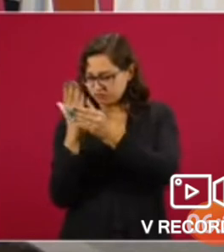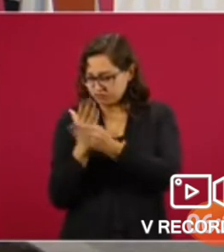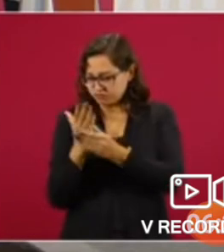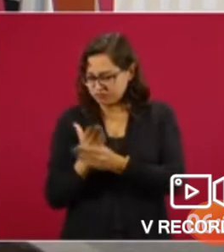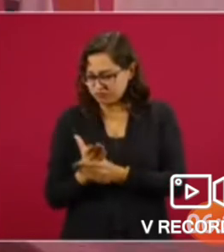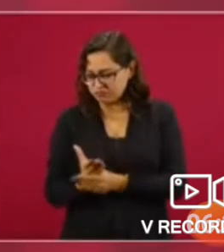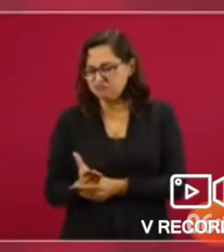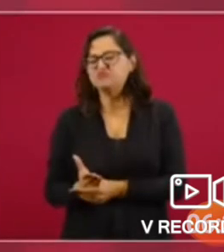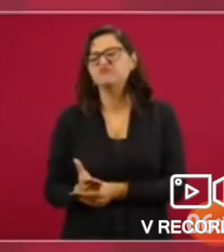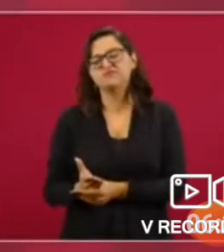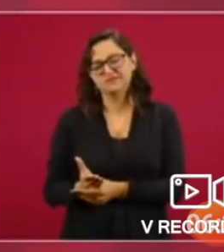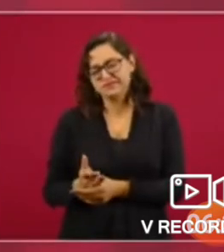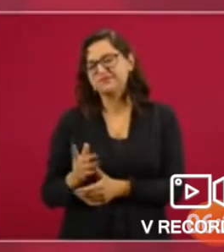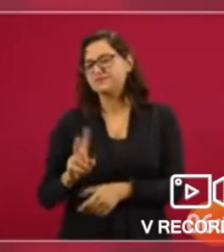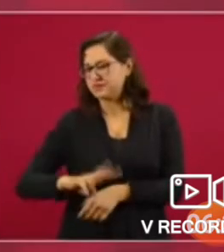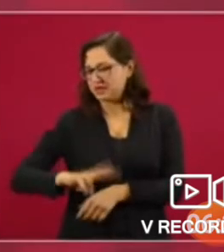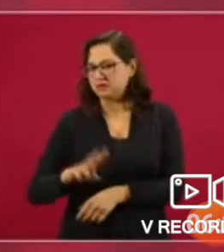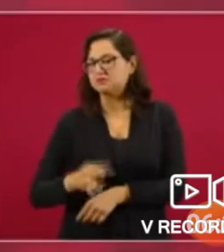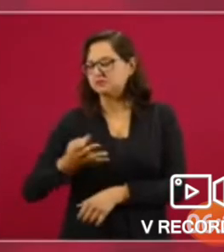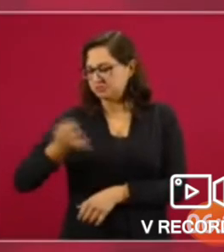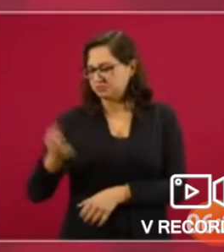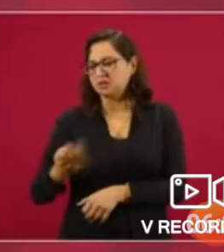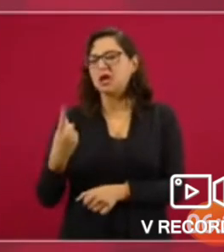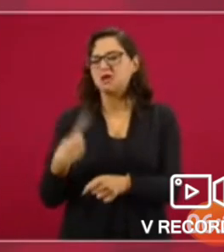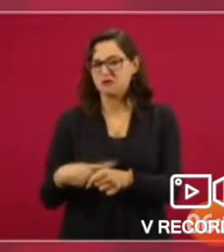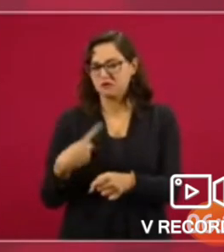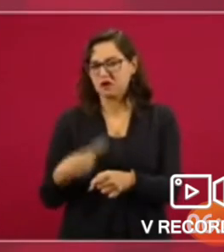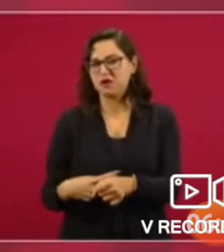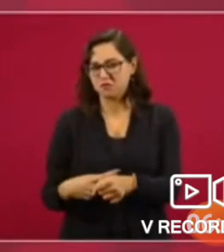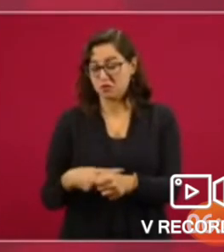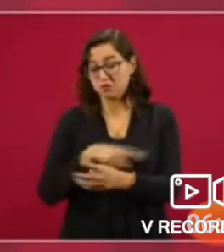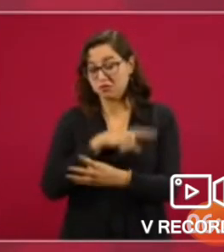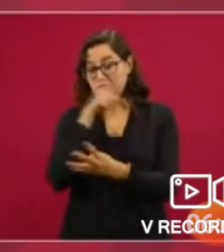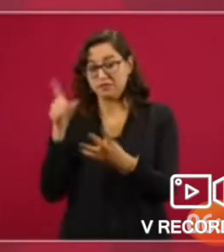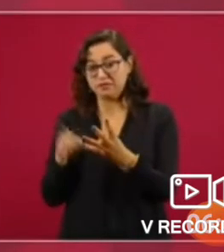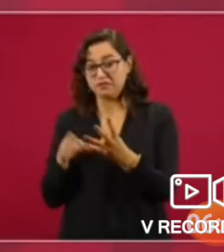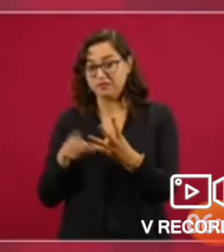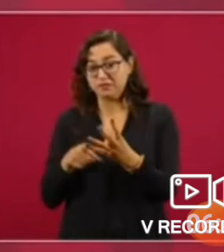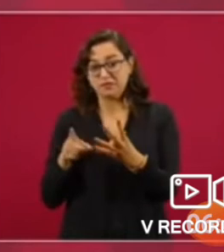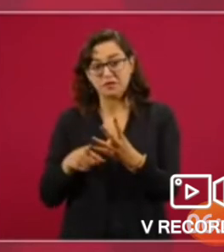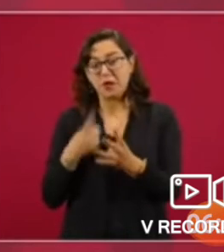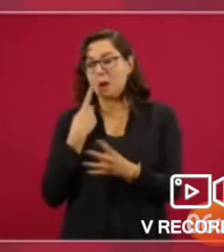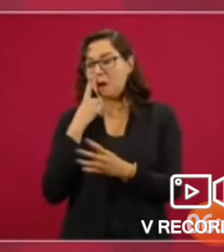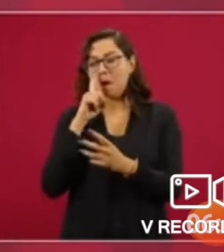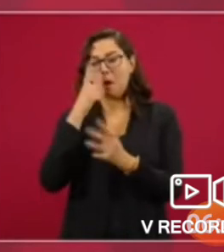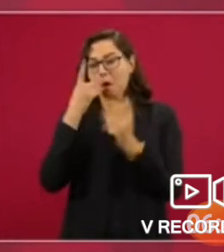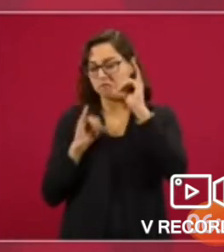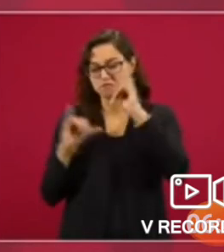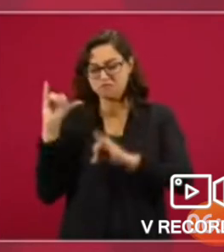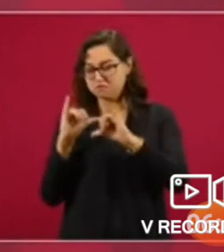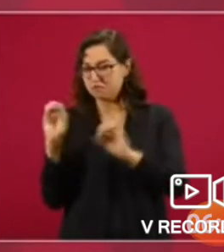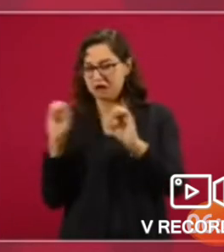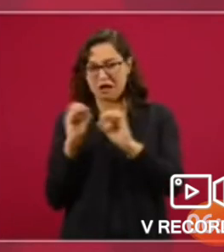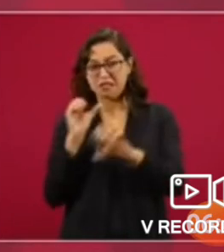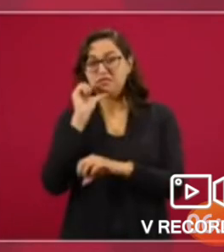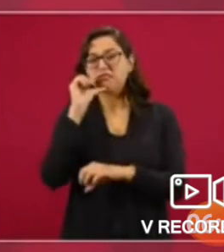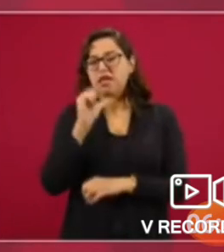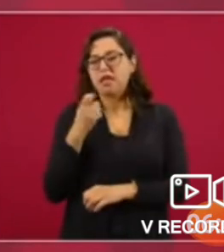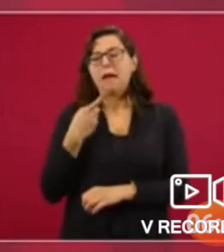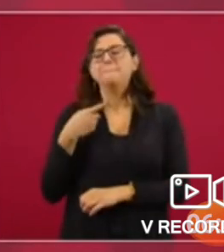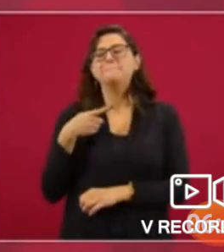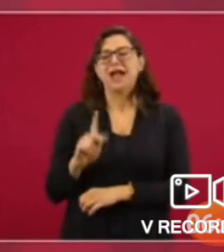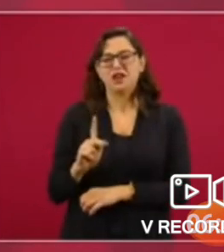hasta meses para poderlo hacer con esa confirmación, y finalmente por la estimación. Esto es lo que tenemos para ustedes